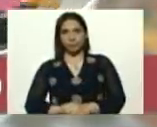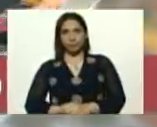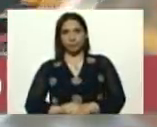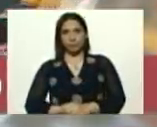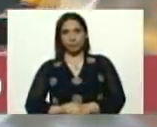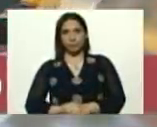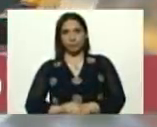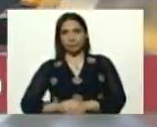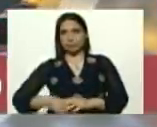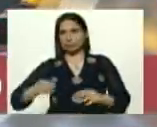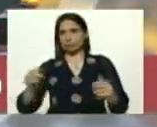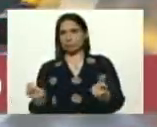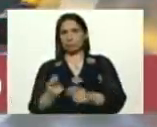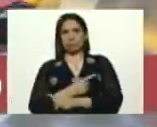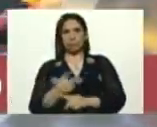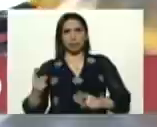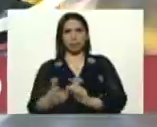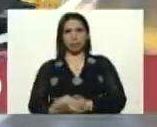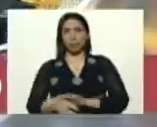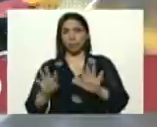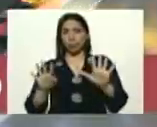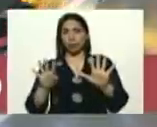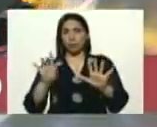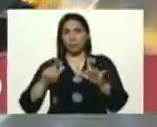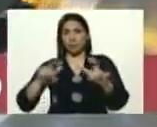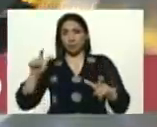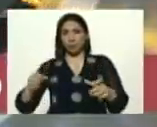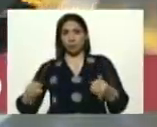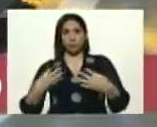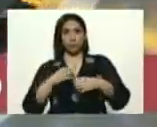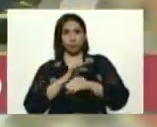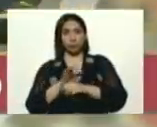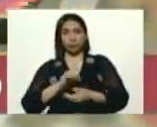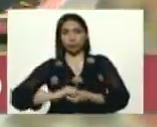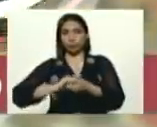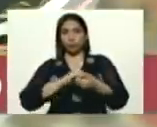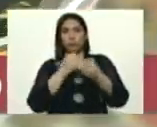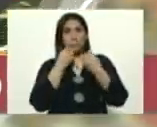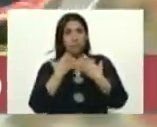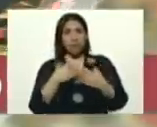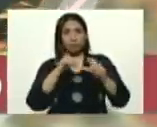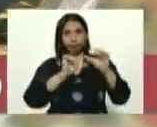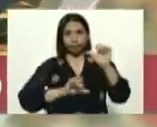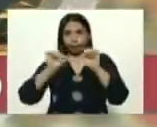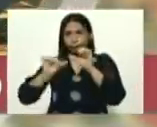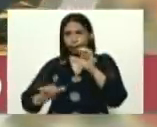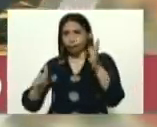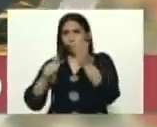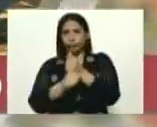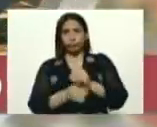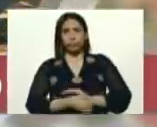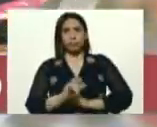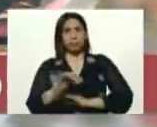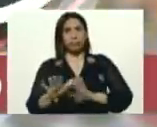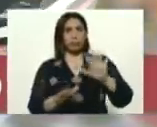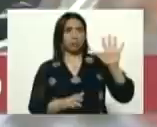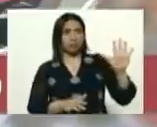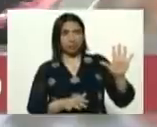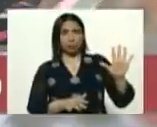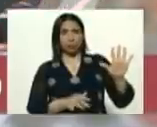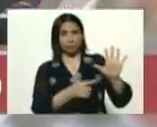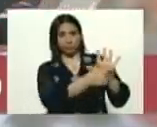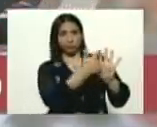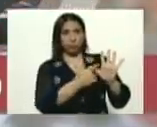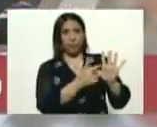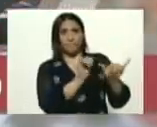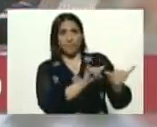Pampán. Son 9 casos de Trujillo, muy bien determinados. Bueno, 5 de ellos, un foco